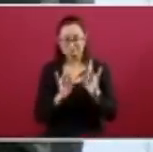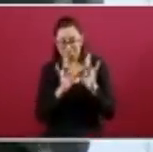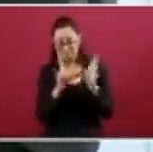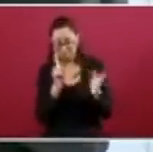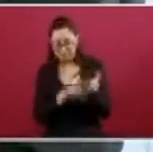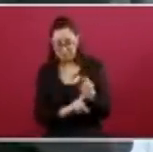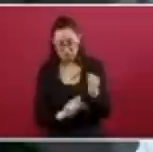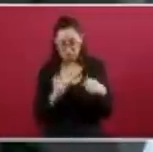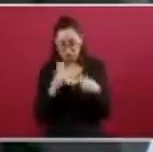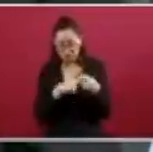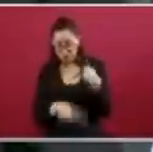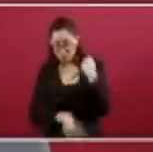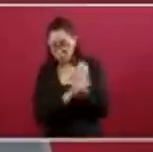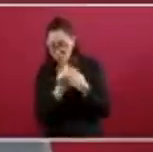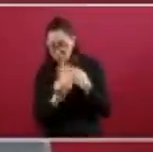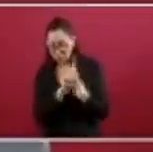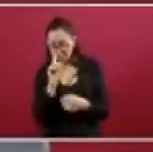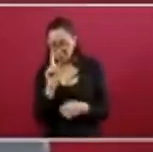problemas